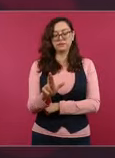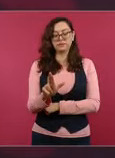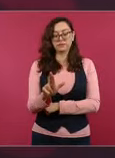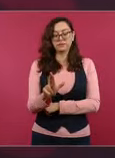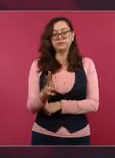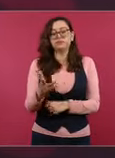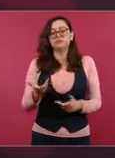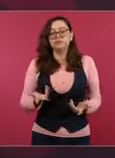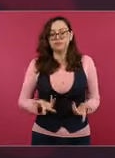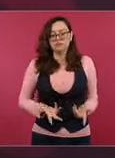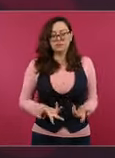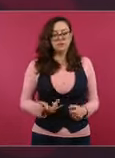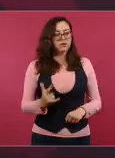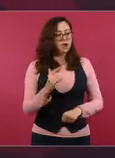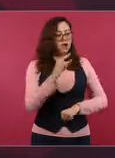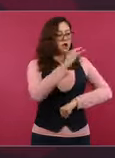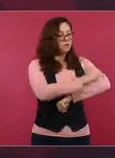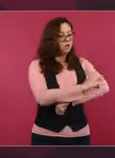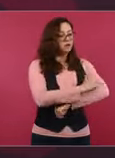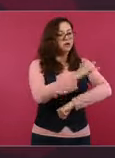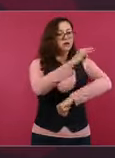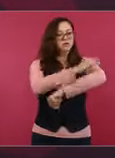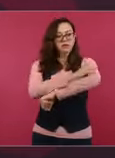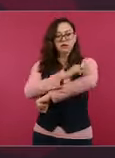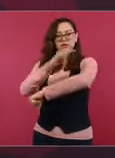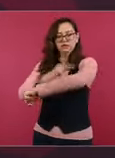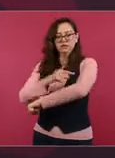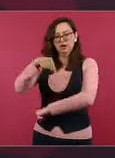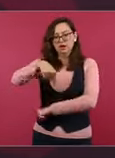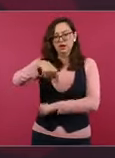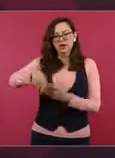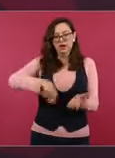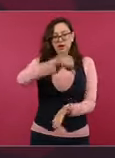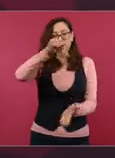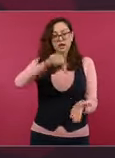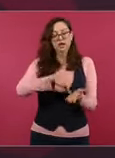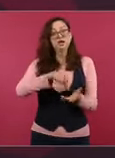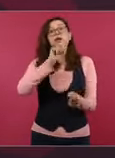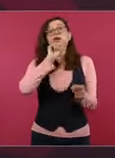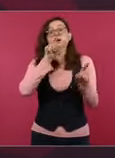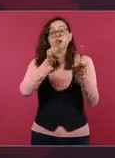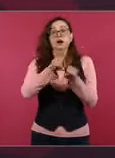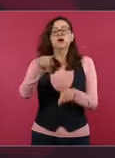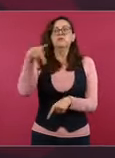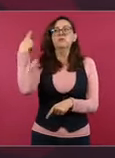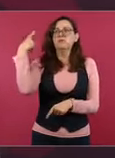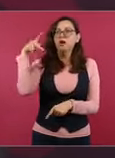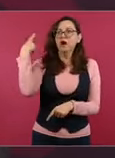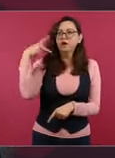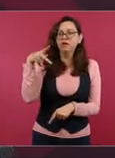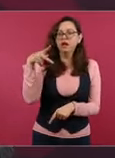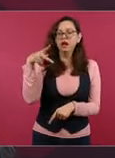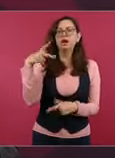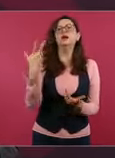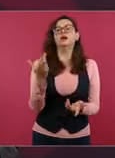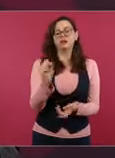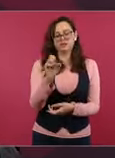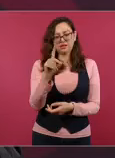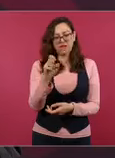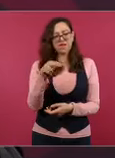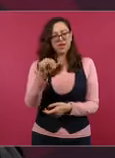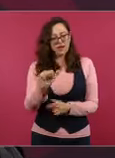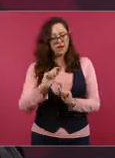Los aeropuertos del Valle de México. Puebla está a cargo de la Secretaría de la